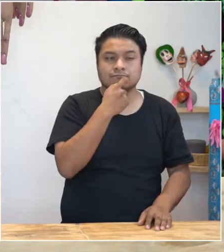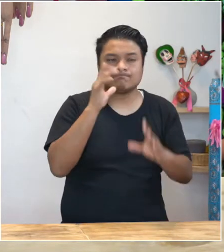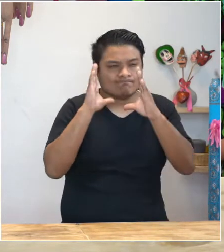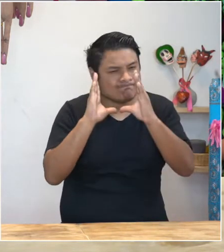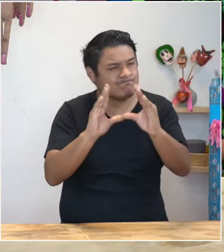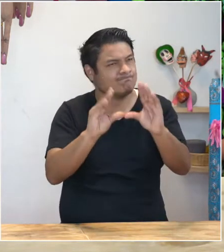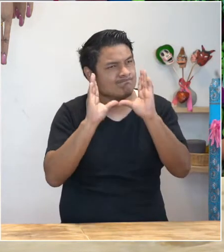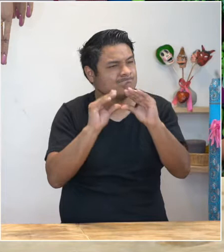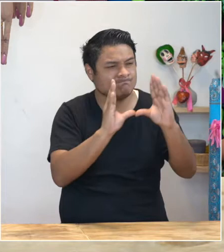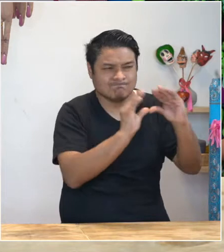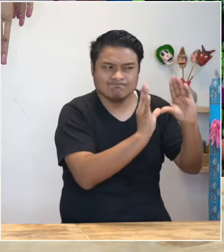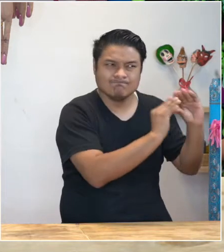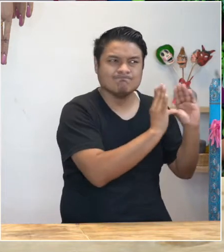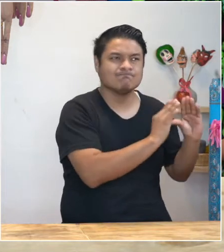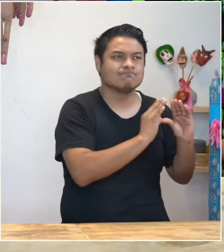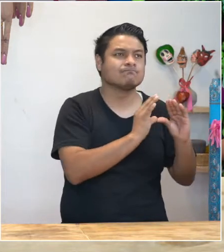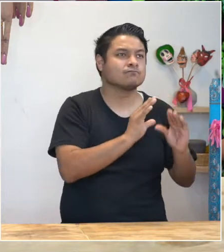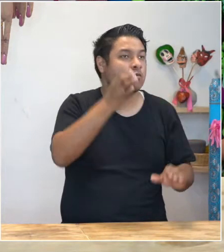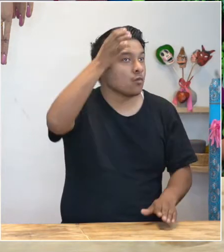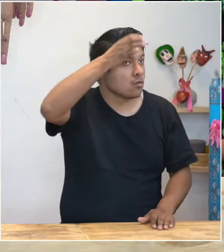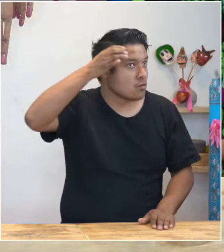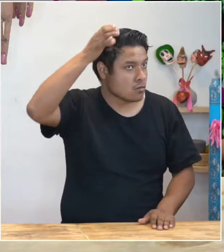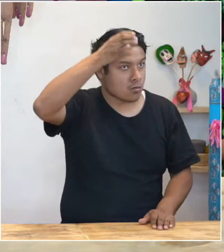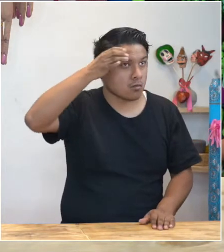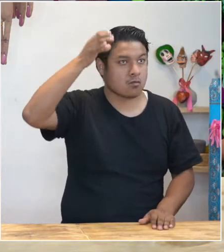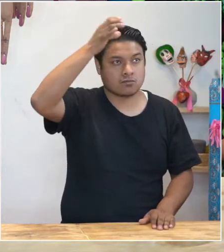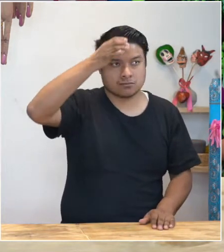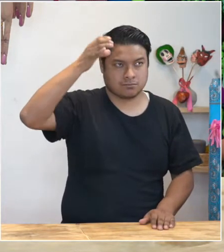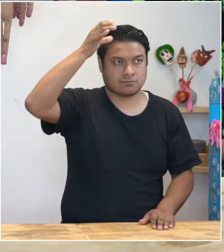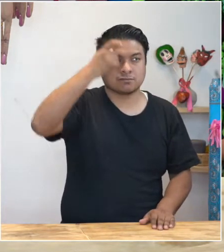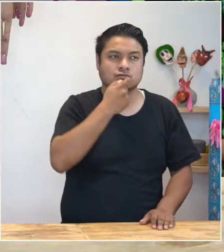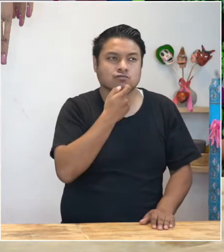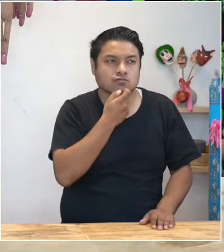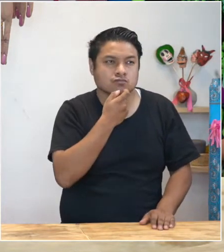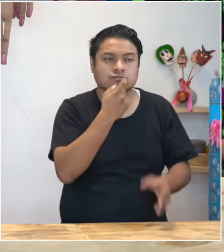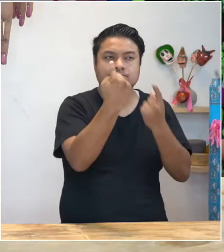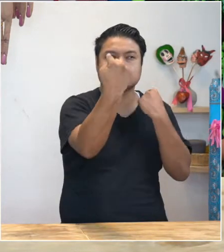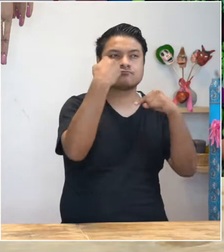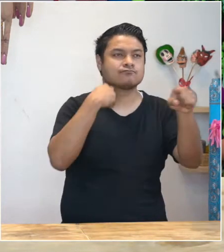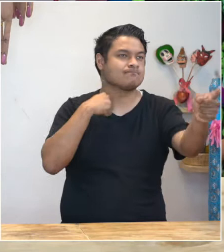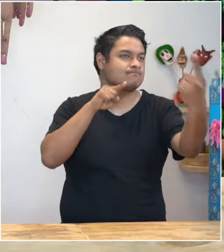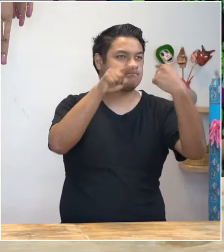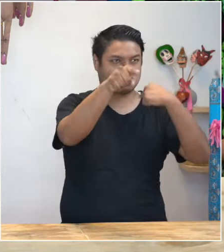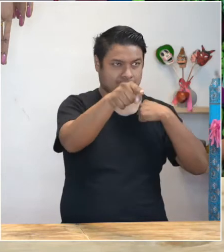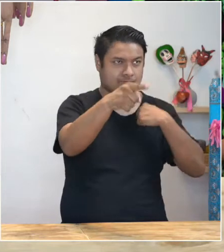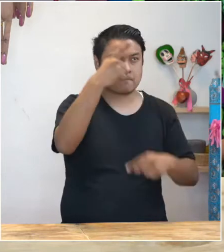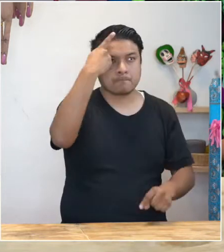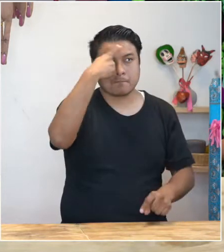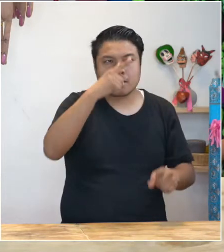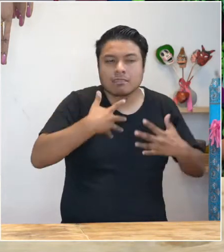conscientes, más que nada, a tener empatía, a ponernos en los zapatos del otro, ahora sí,